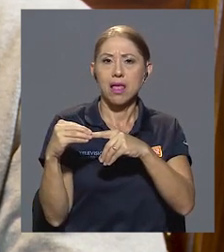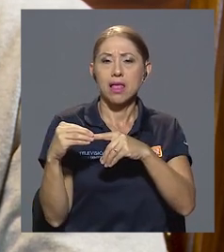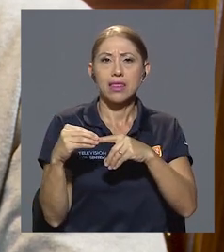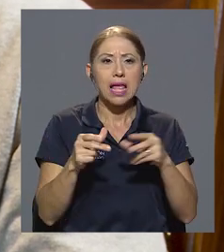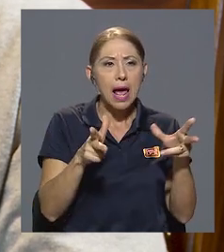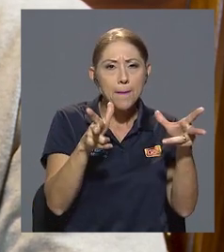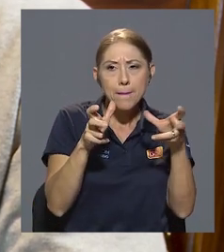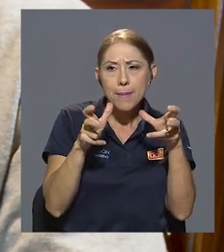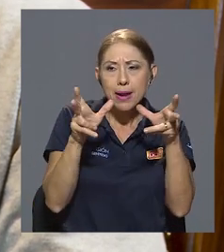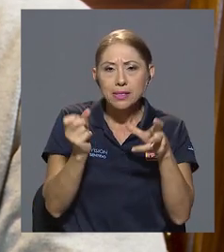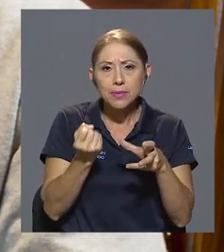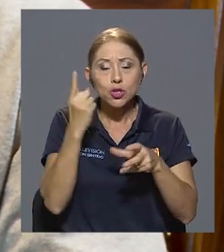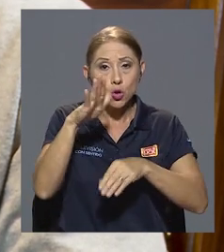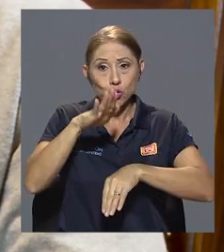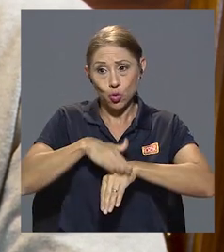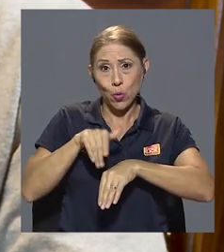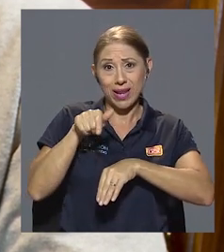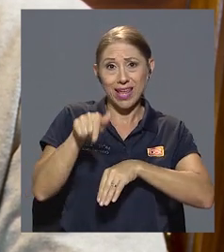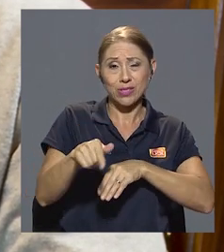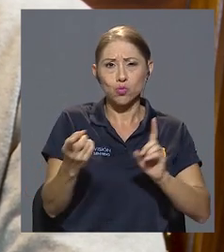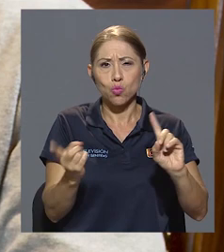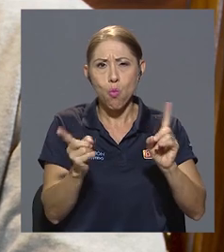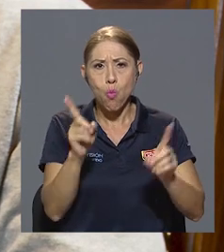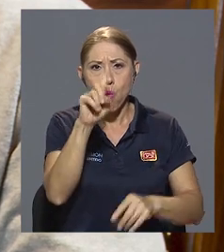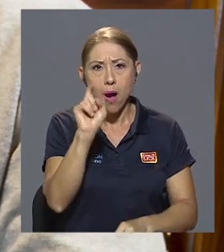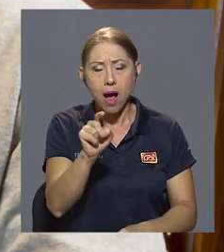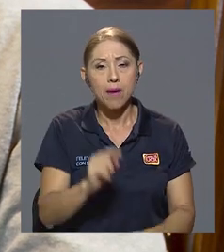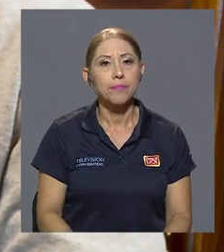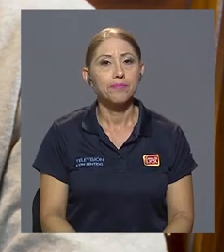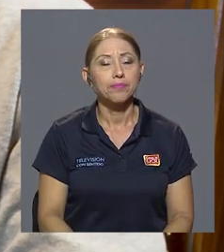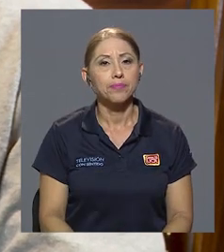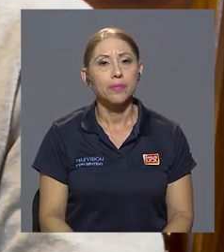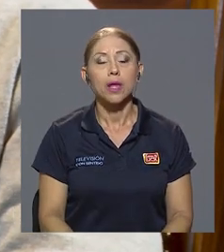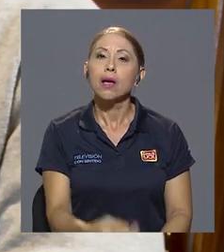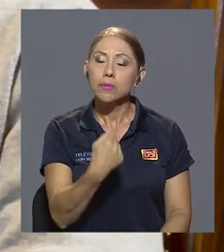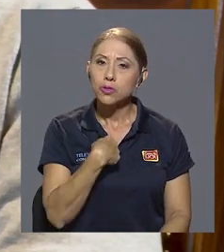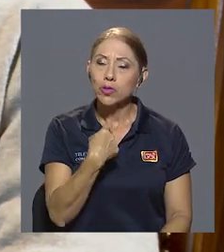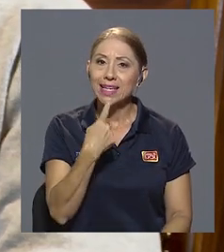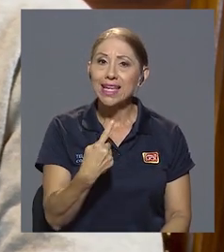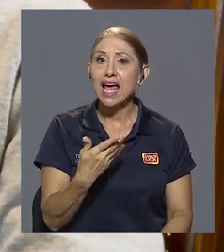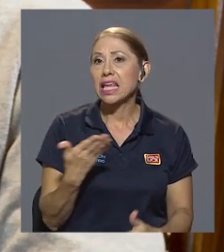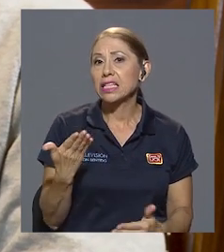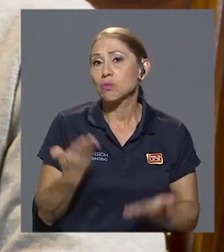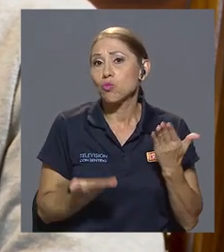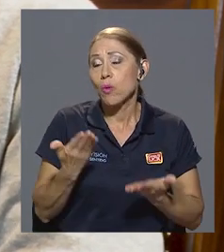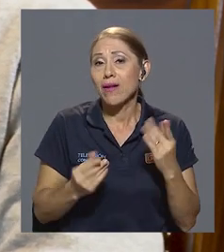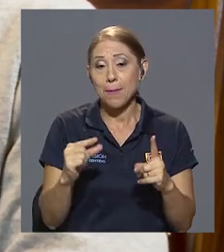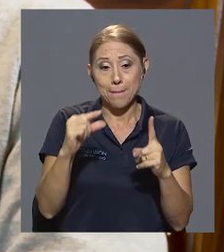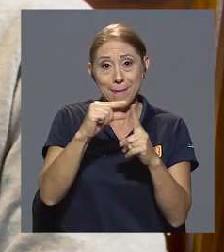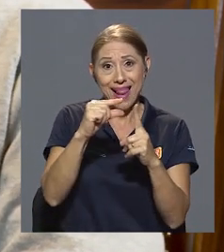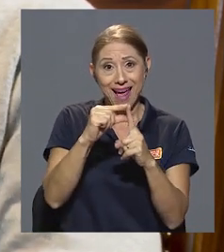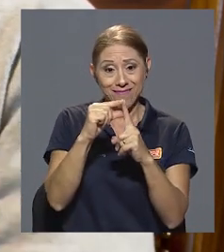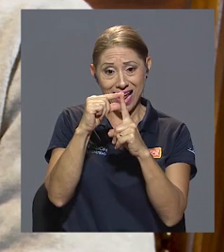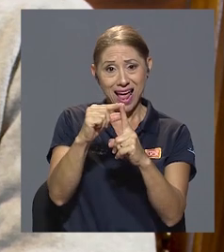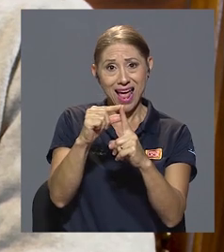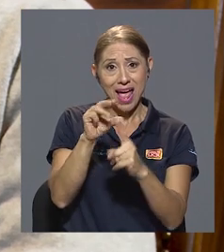de la percepción que se tiene sobre estos movimientos migratorios bueno yo diría que es muy probable que